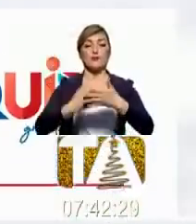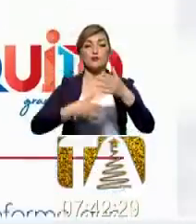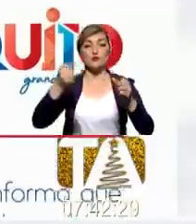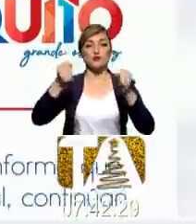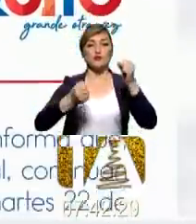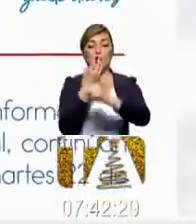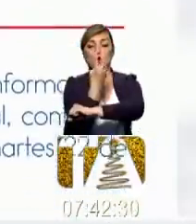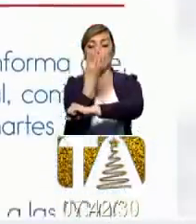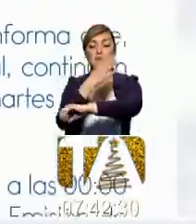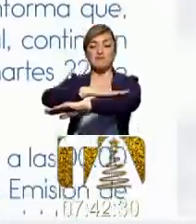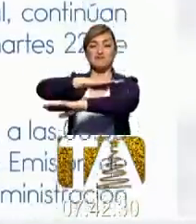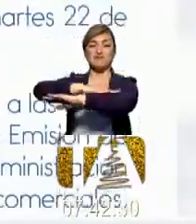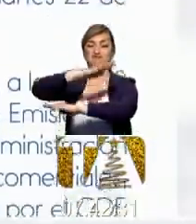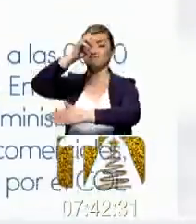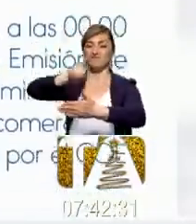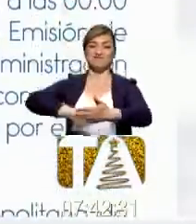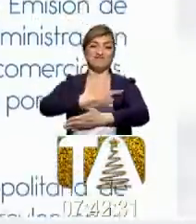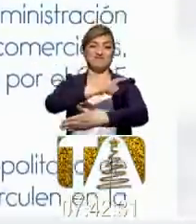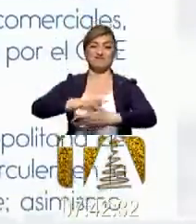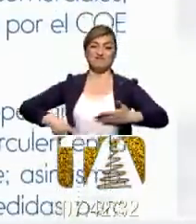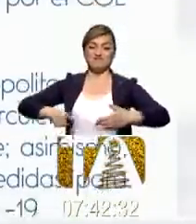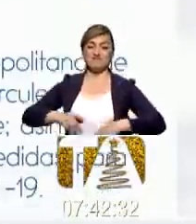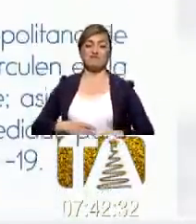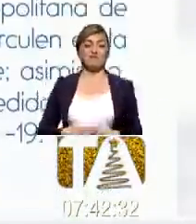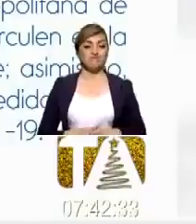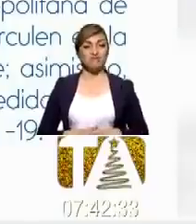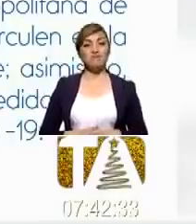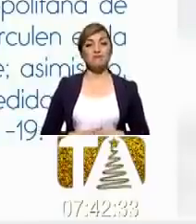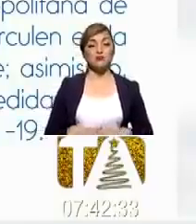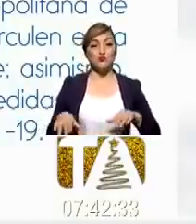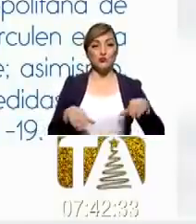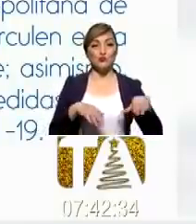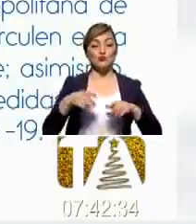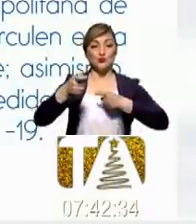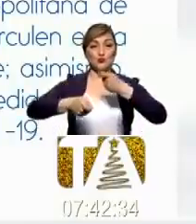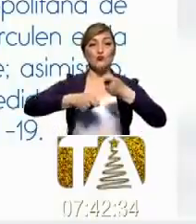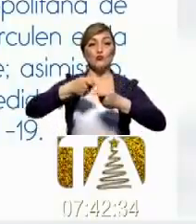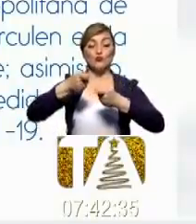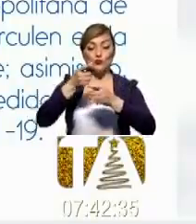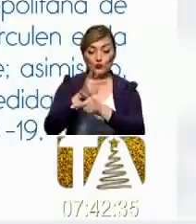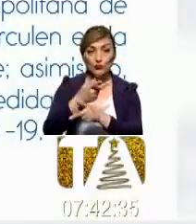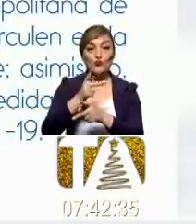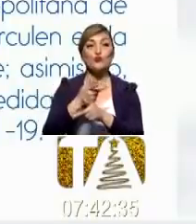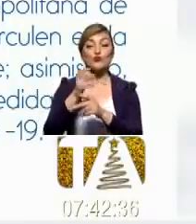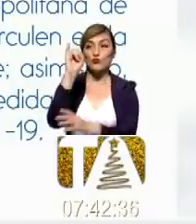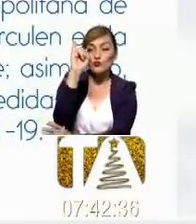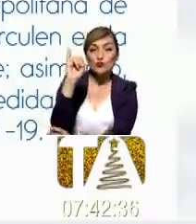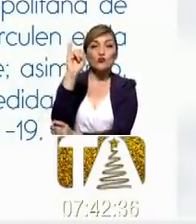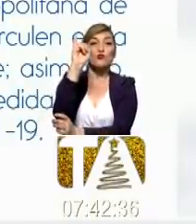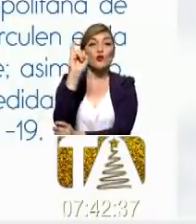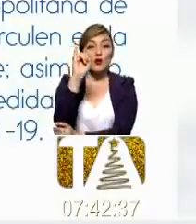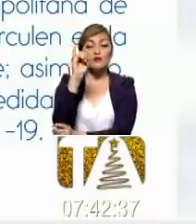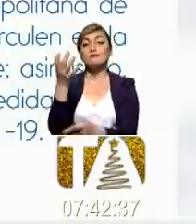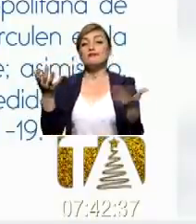la página web de la administración municipal, considerando que las actividades comerciales, productivas e industriales